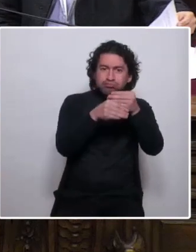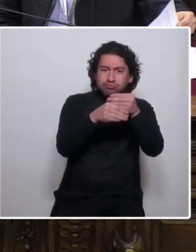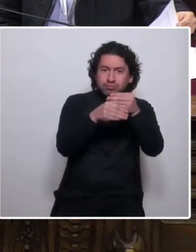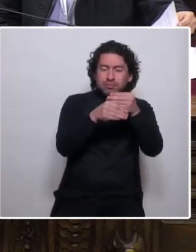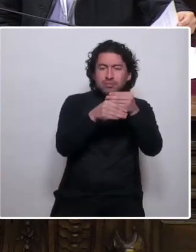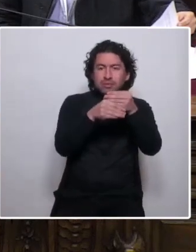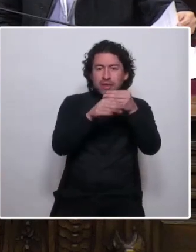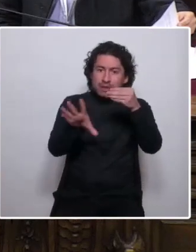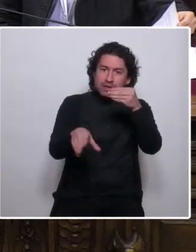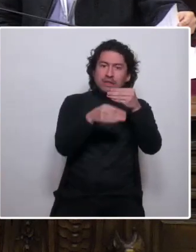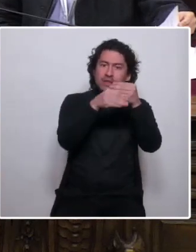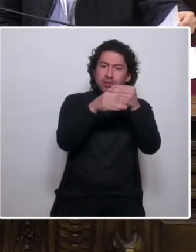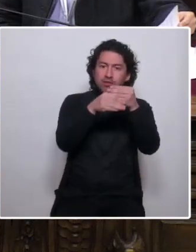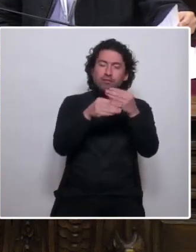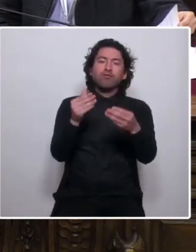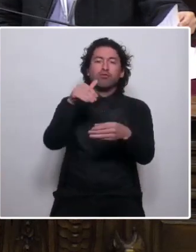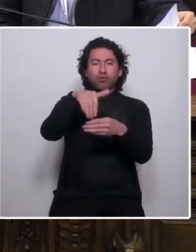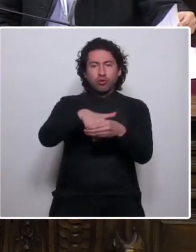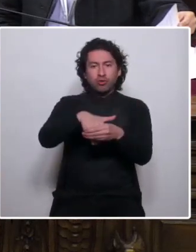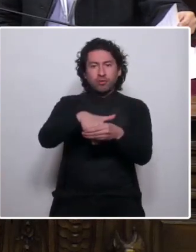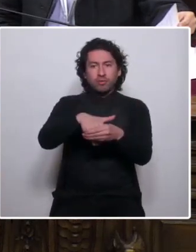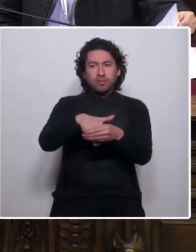aditiva en primer lugar.